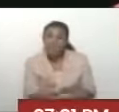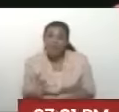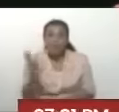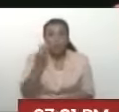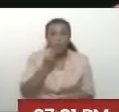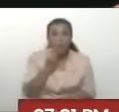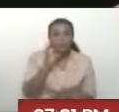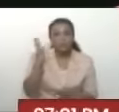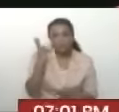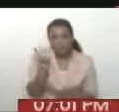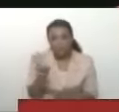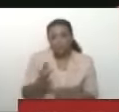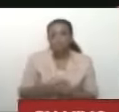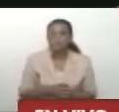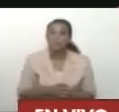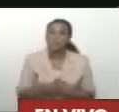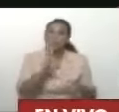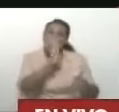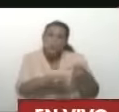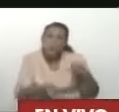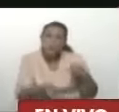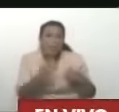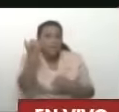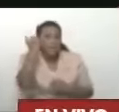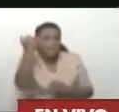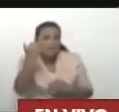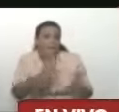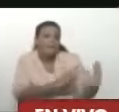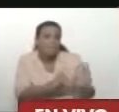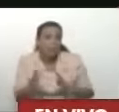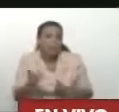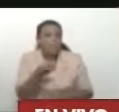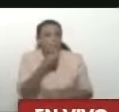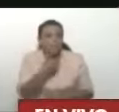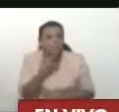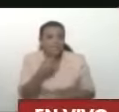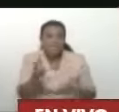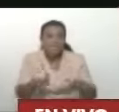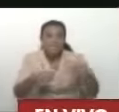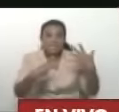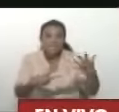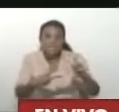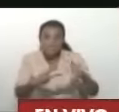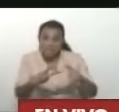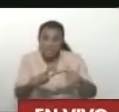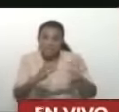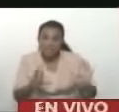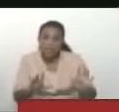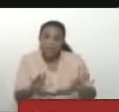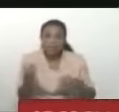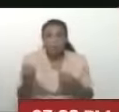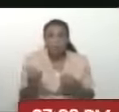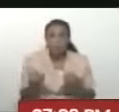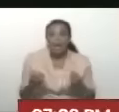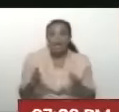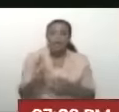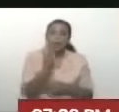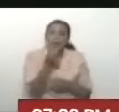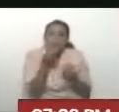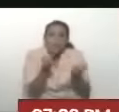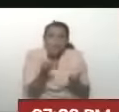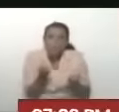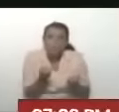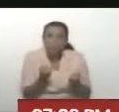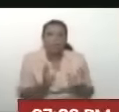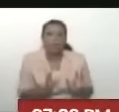Juventud Venezolana. Y por último, presidente, uno de los programas también bonitos de este vértice es nada más y nada menos que la Incubadora País,